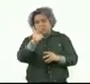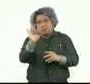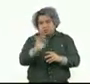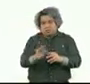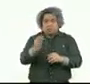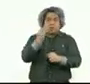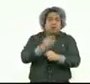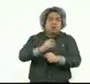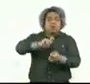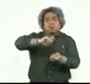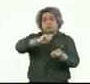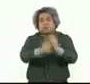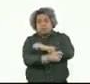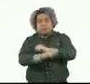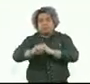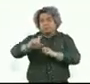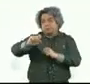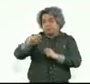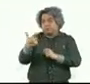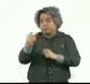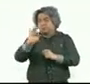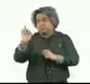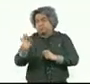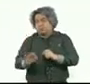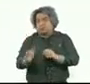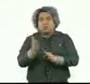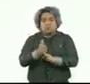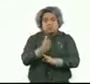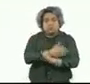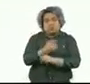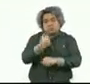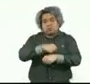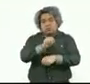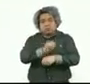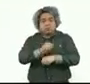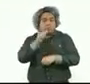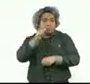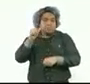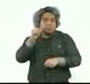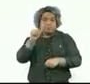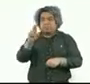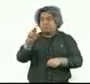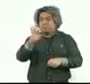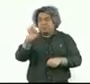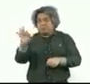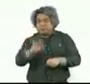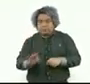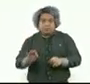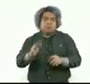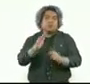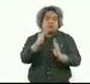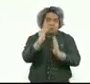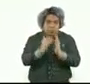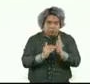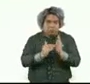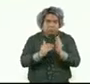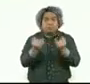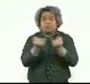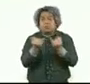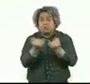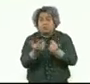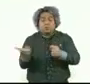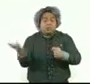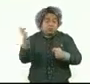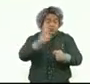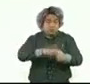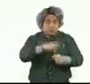máximo, ahora estar cerca del 27% en el promedio de la última semana y el dato de ayer 25%. Siguiente. Los ingresos hospitalarios también